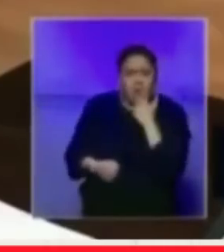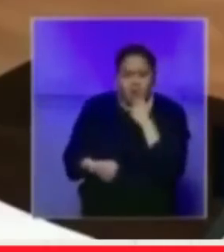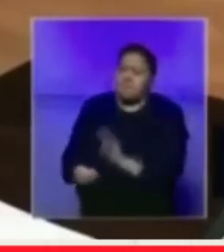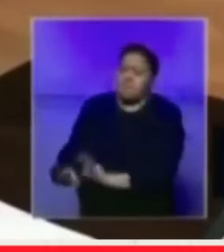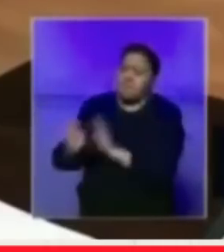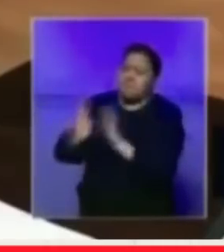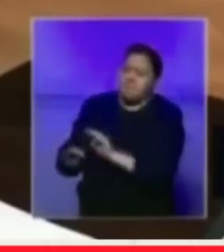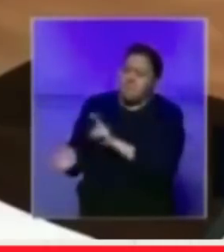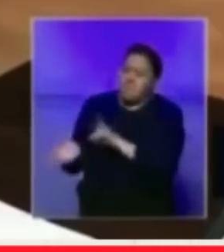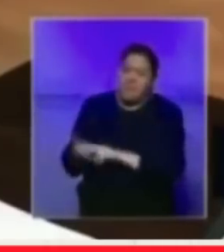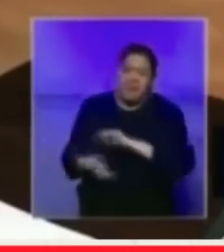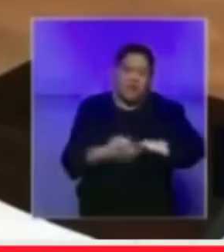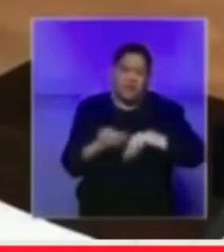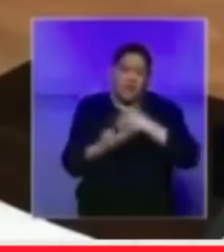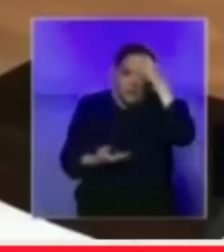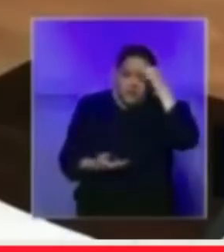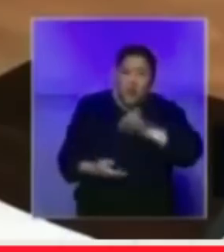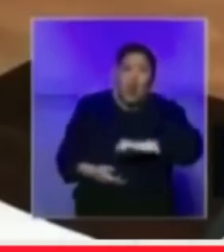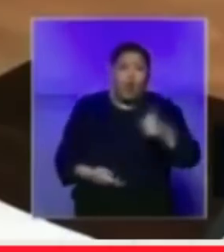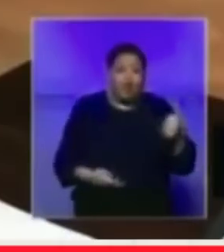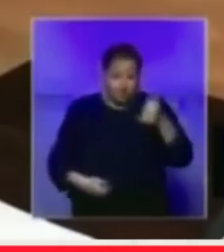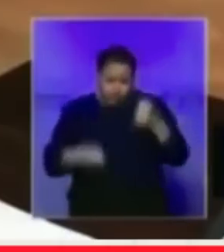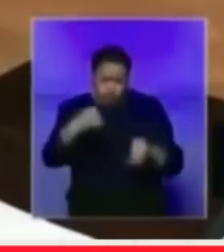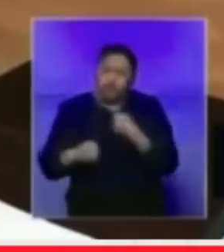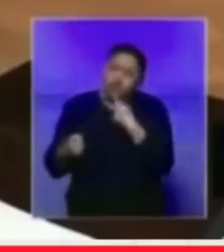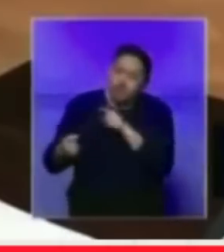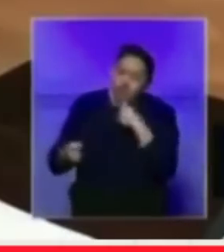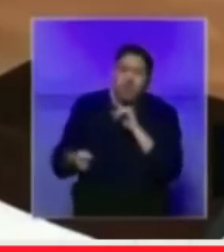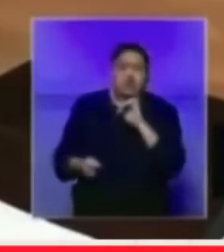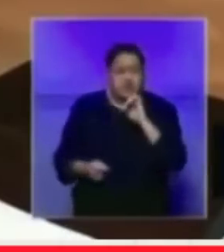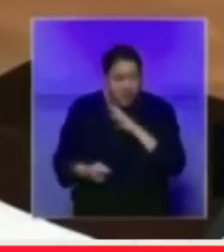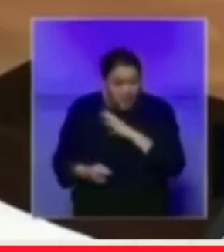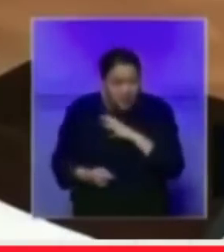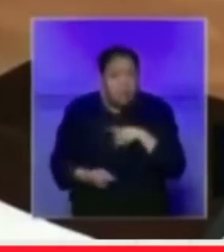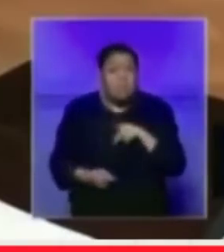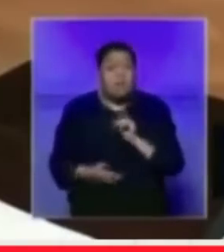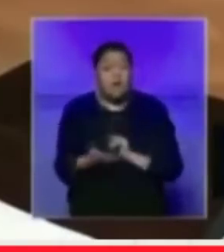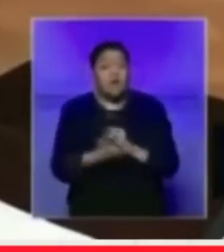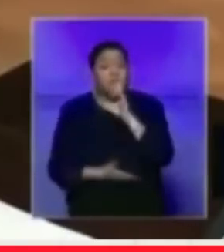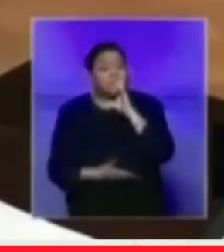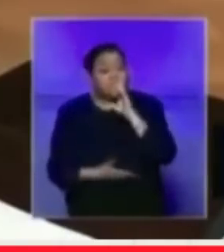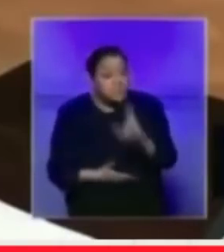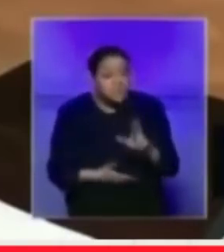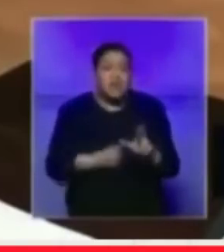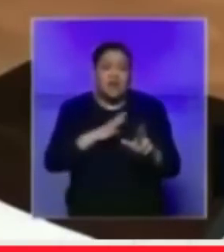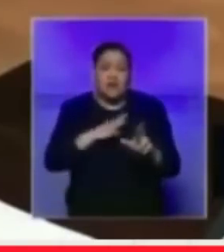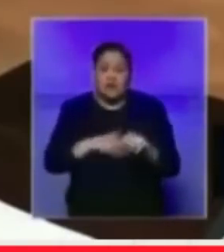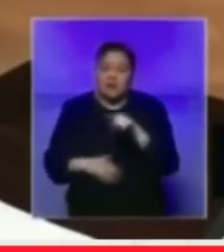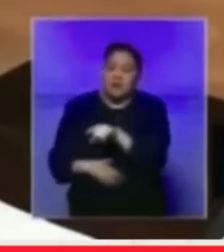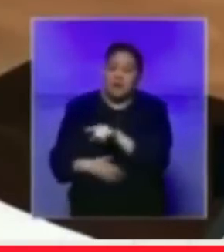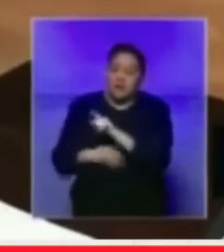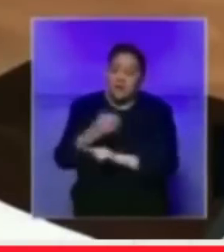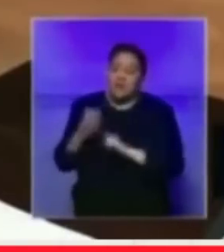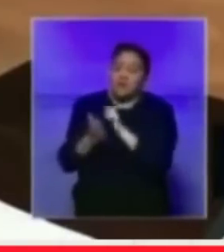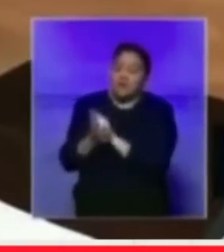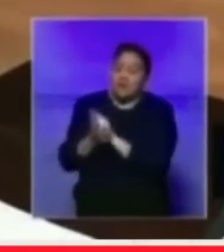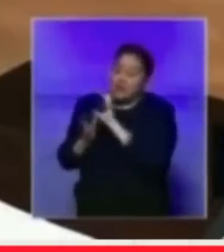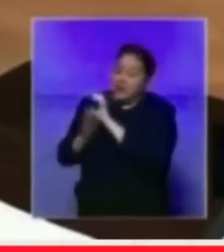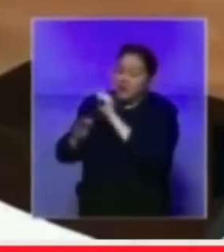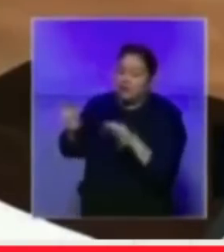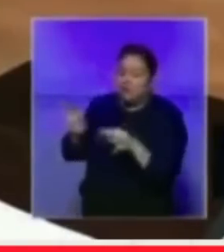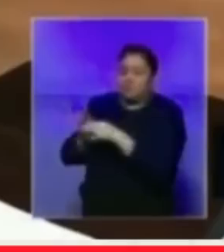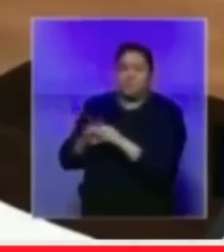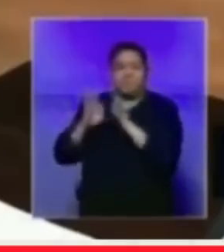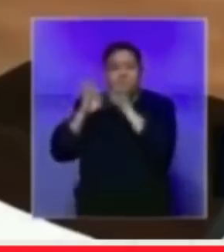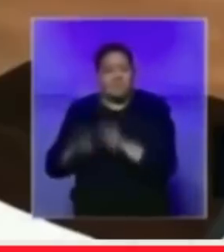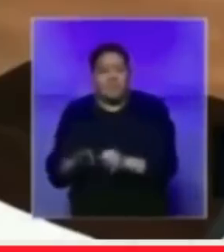licitud, otros porque fueron impugnados y confirmados por esta Sala Superior, reconociendo su legalidad y constitucionalidad, y